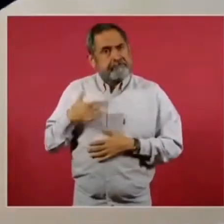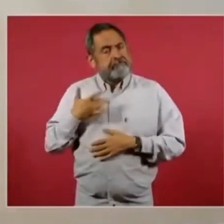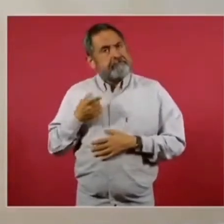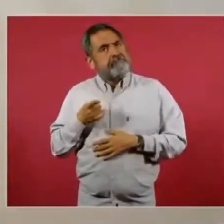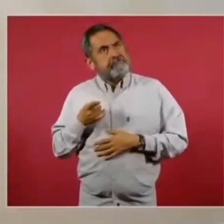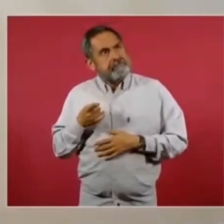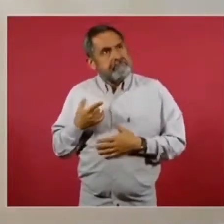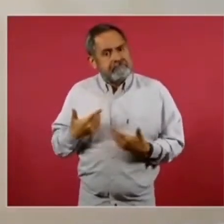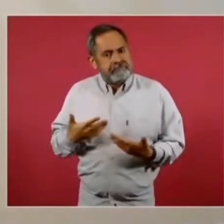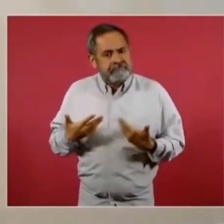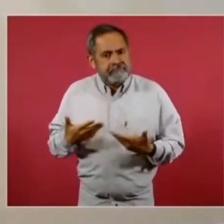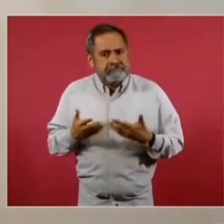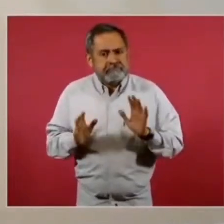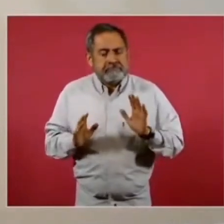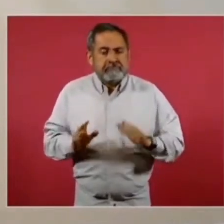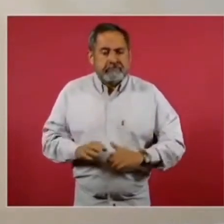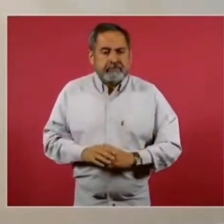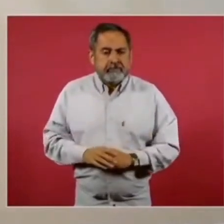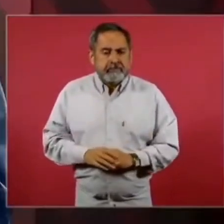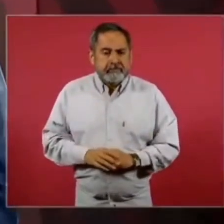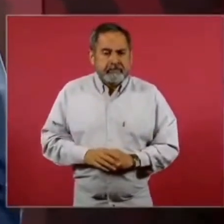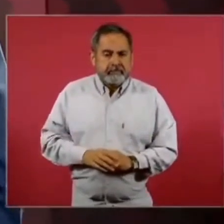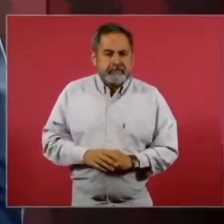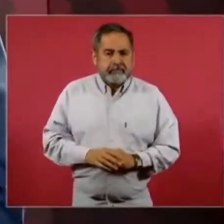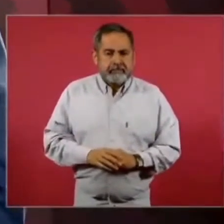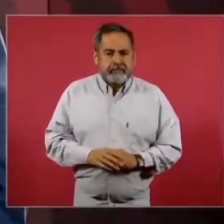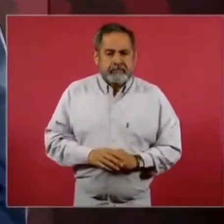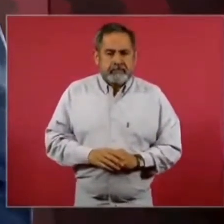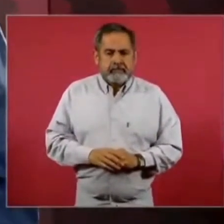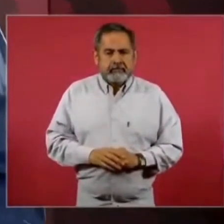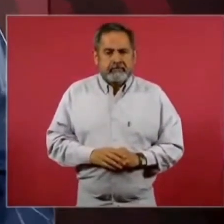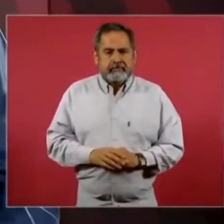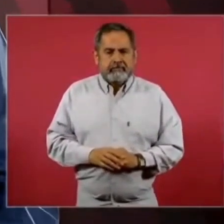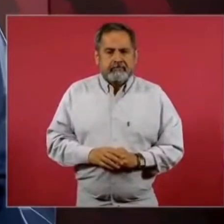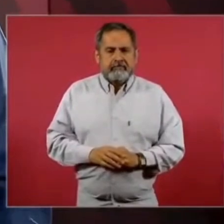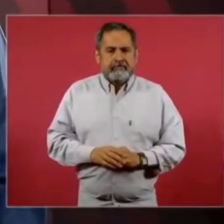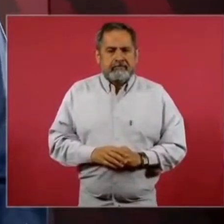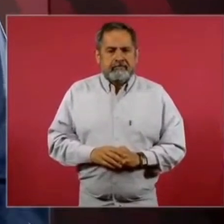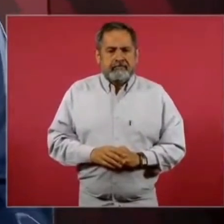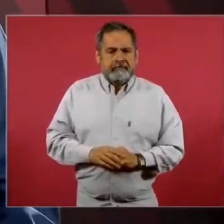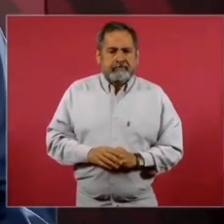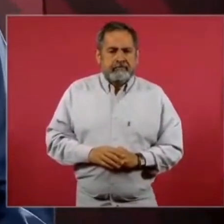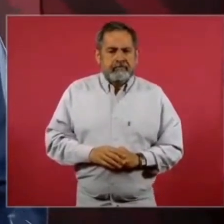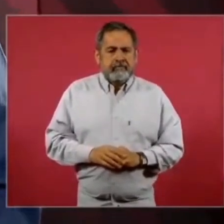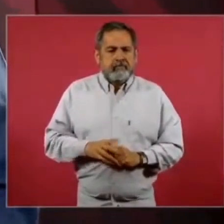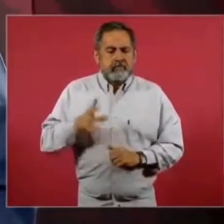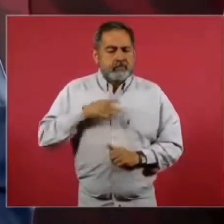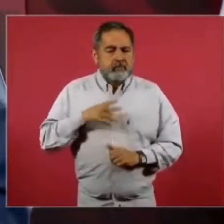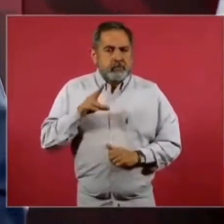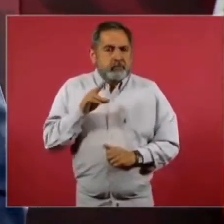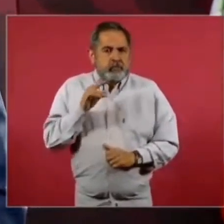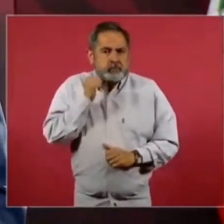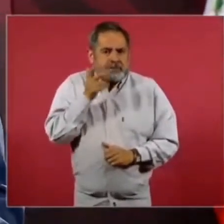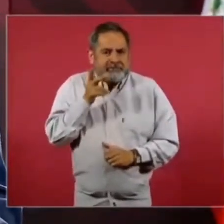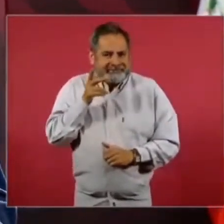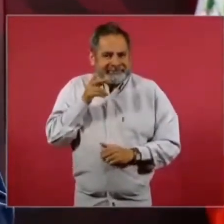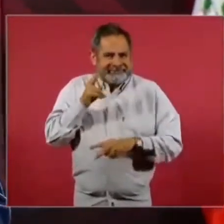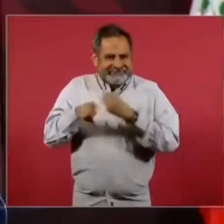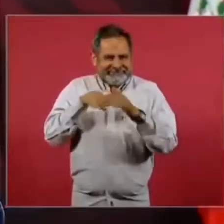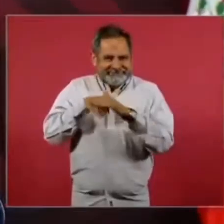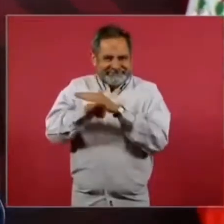ya este e no quería ir